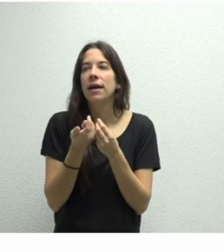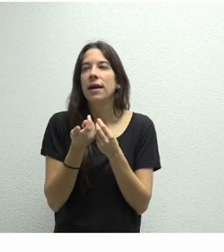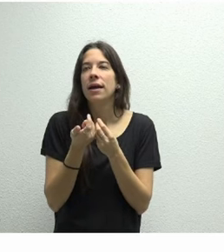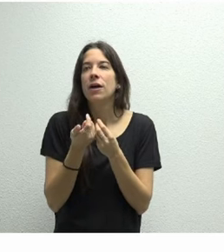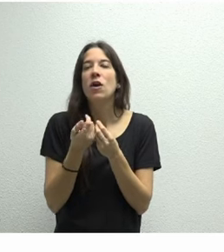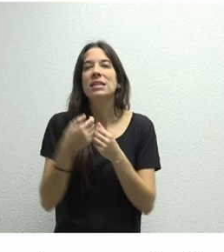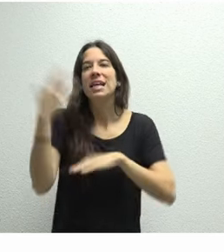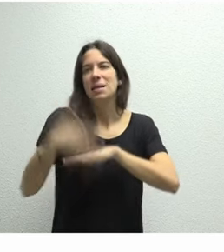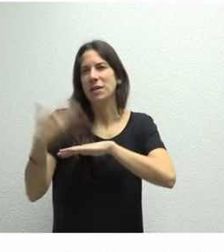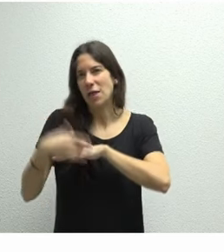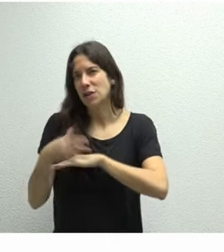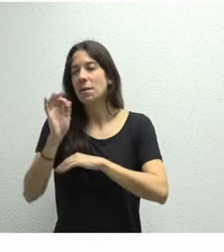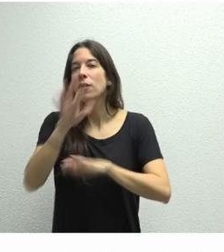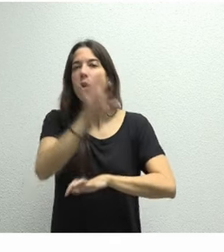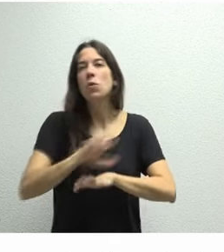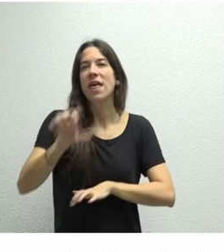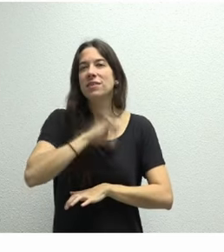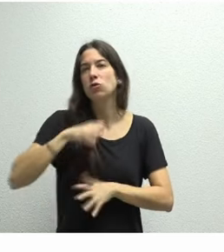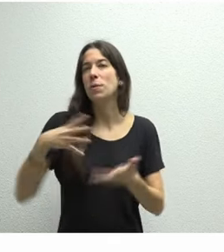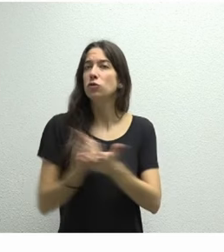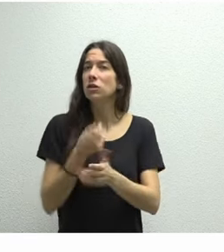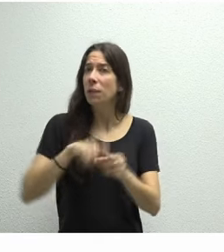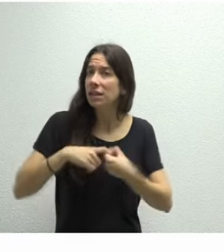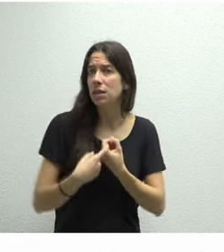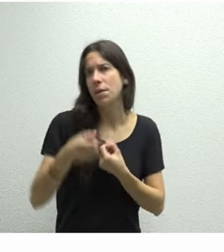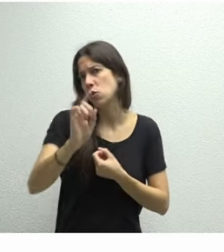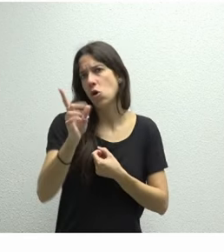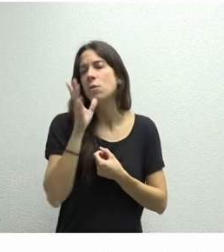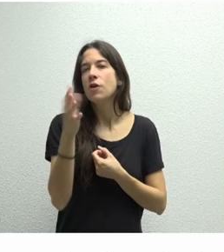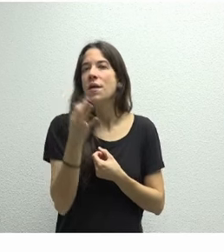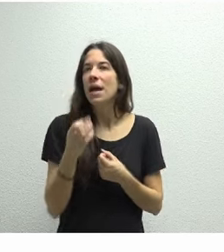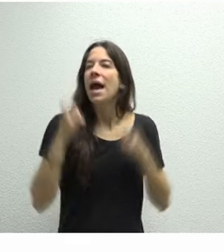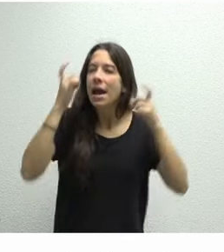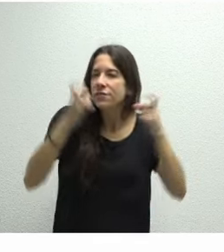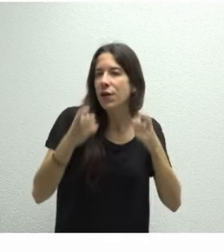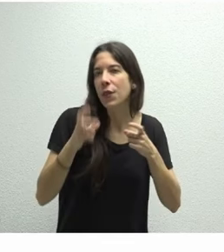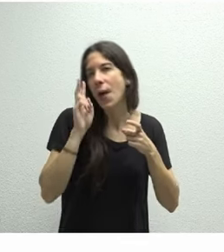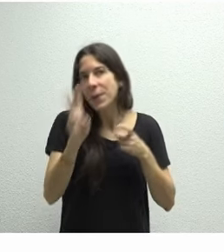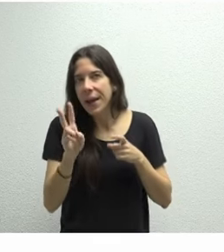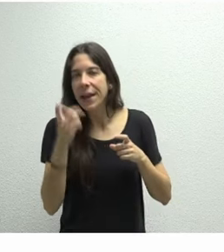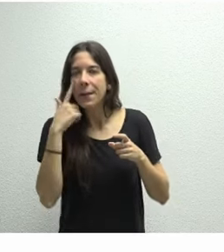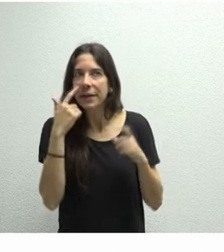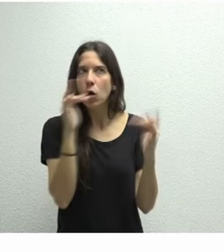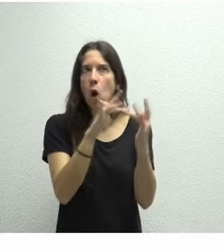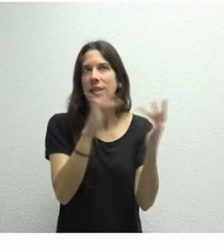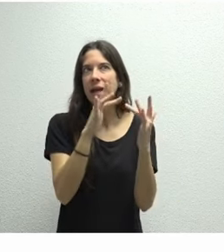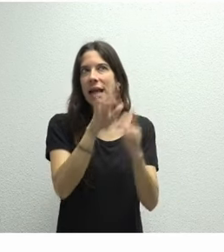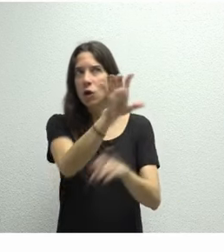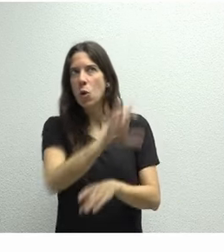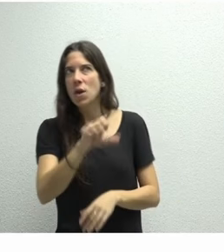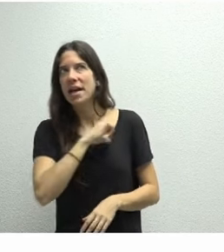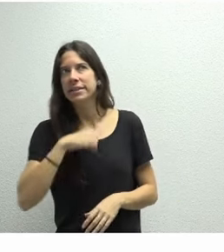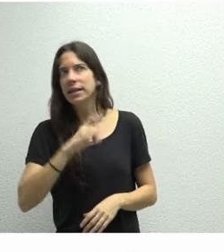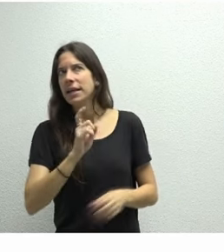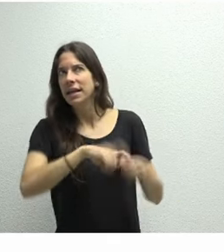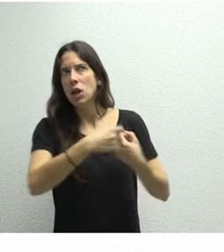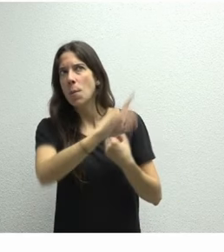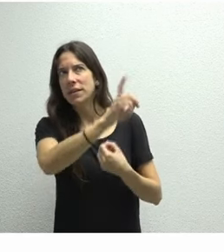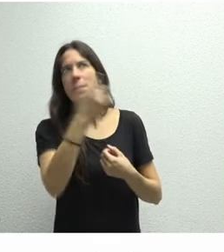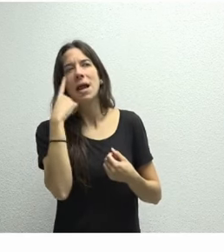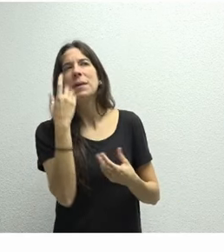han participado pues hay que hacer el esfuerzo de ver y de contactar con aquellas que no para saber hasta dónde han llegado O qué es lo que están haciendo